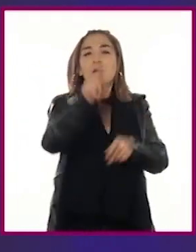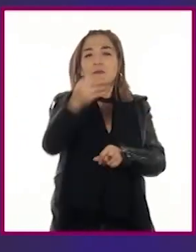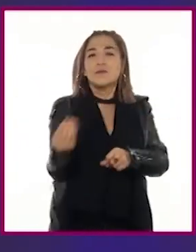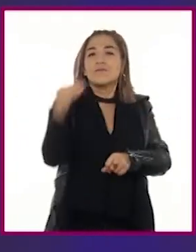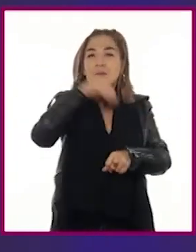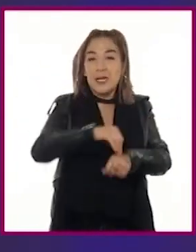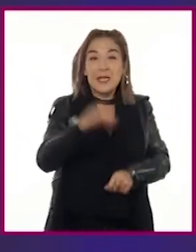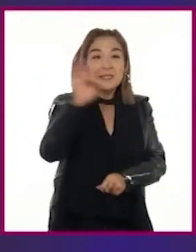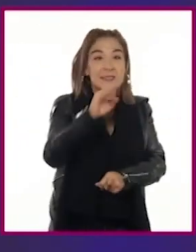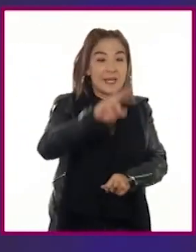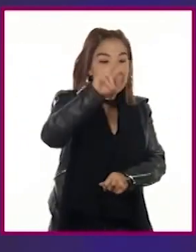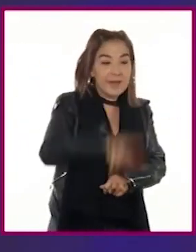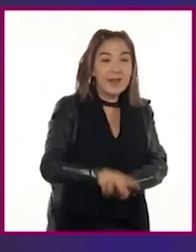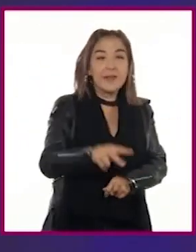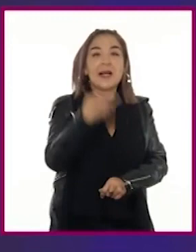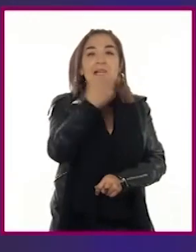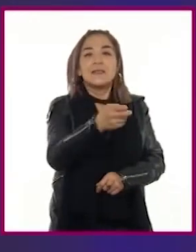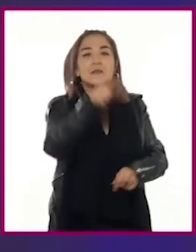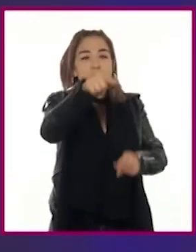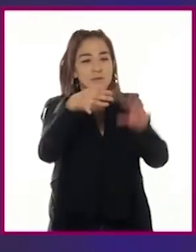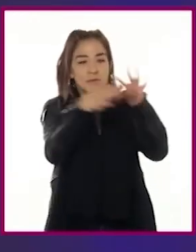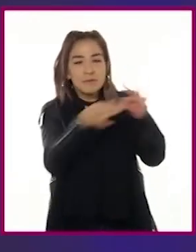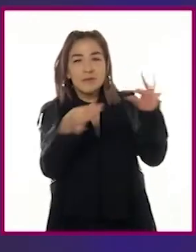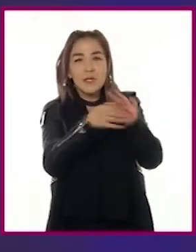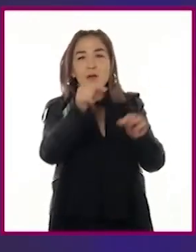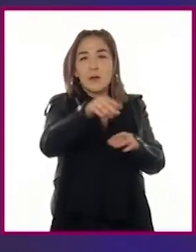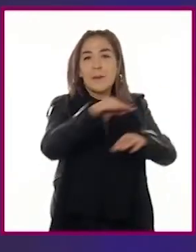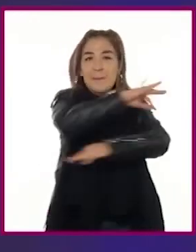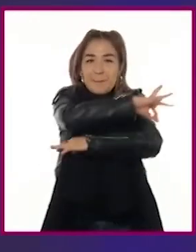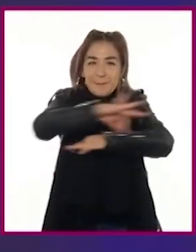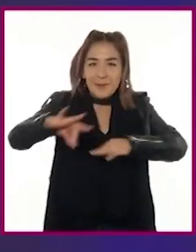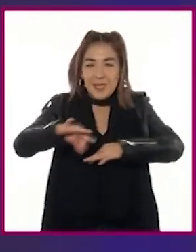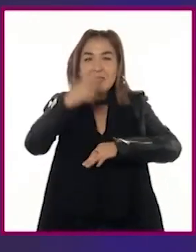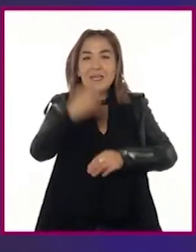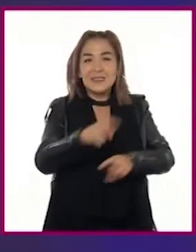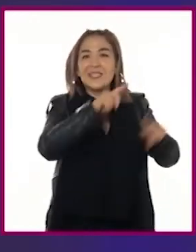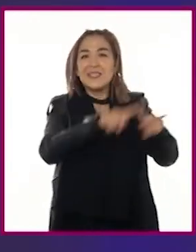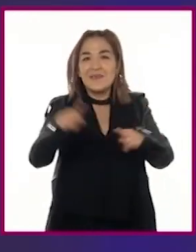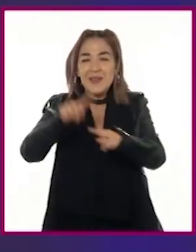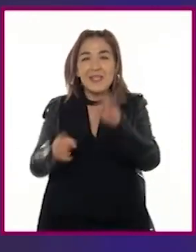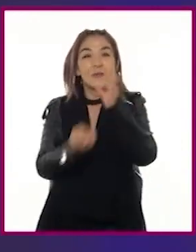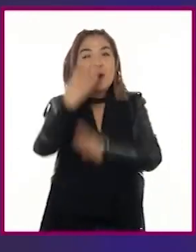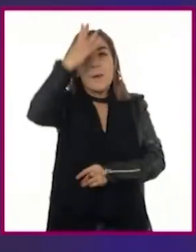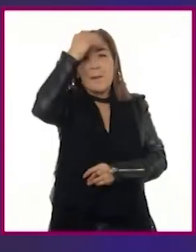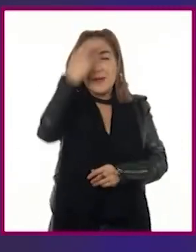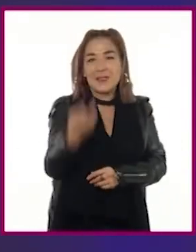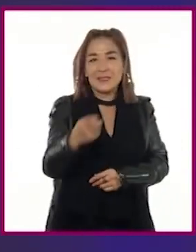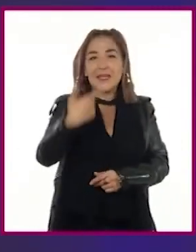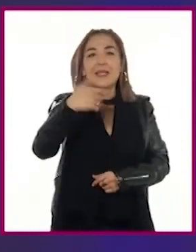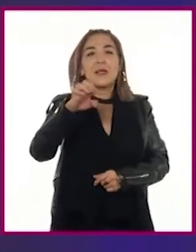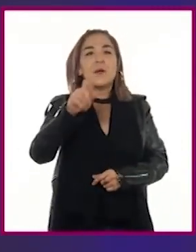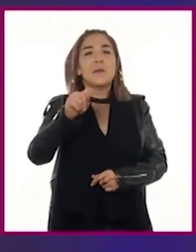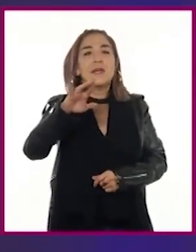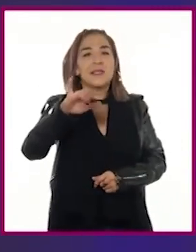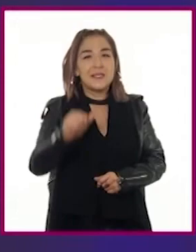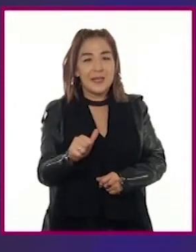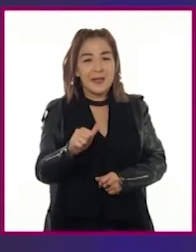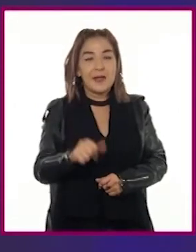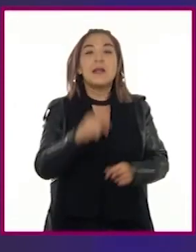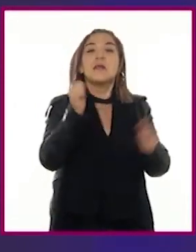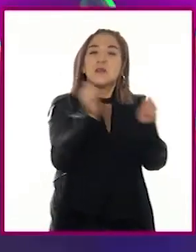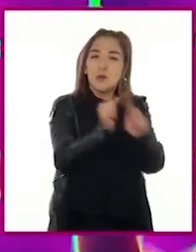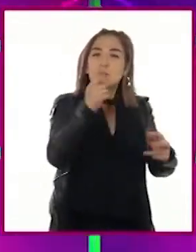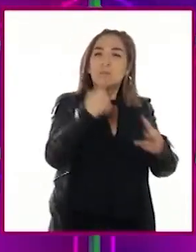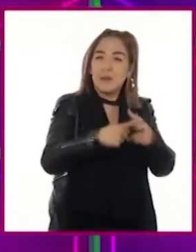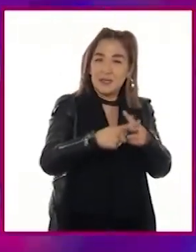sean verdades sobre las que se construya eficientemente cada nuevo aprendizaje de geometría, en particular, y de